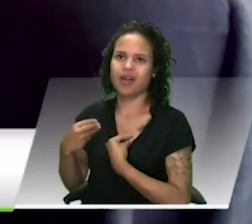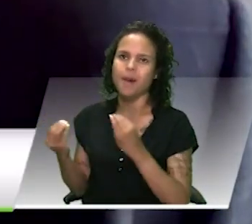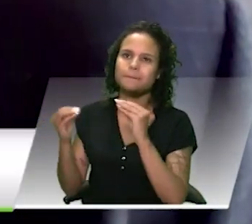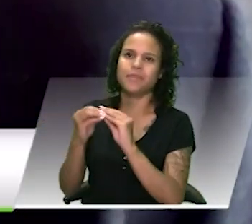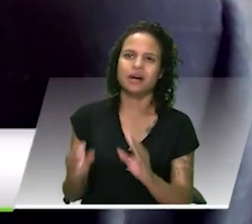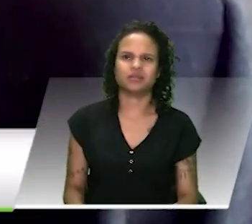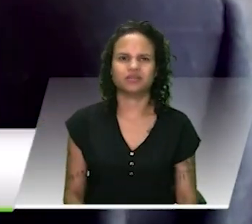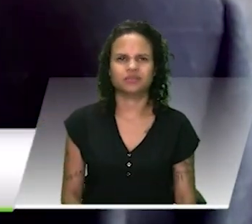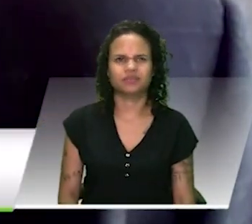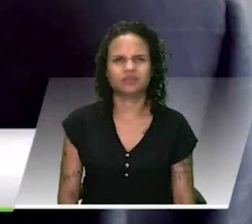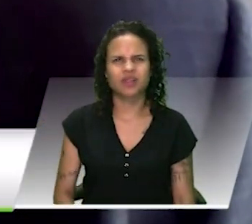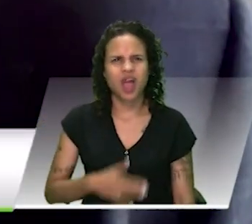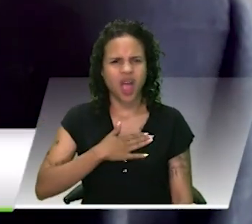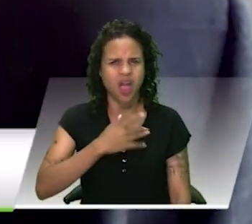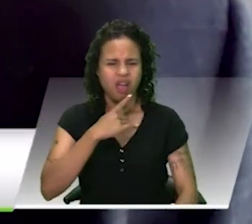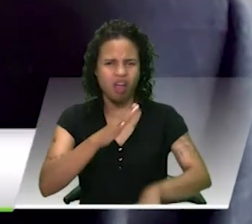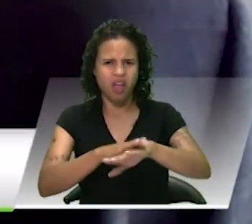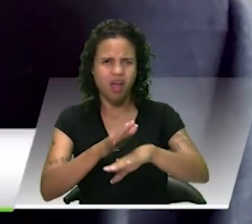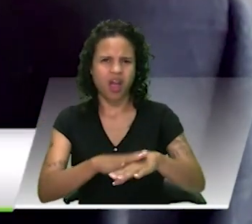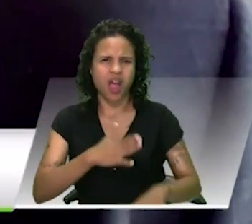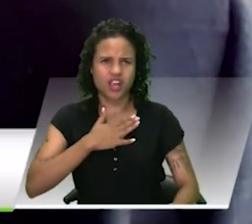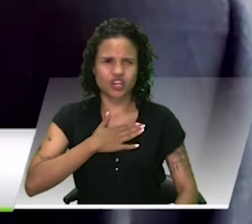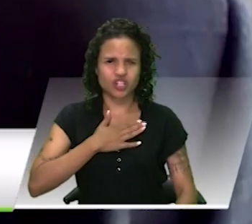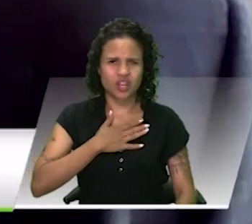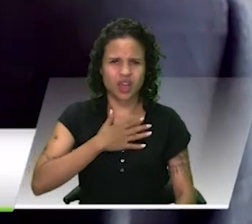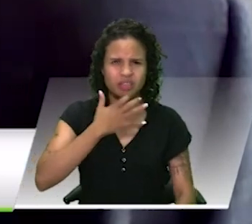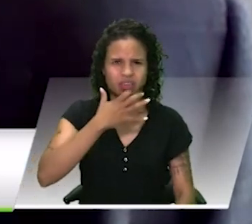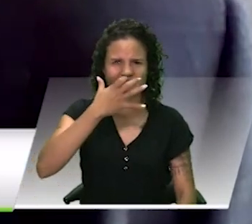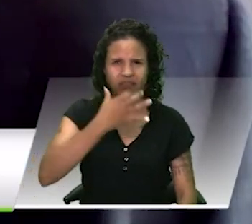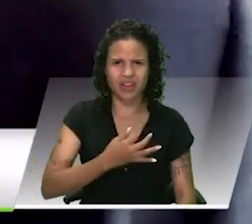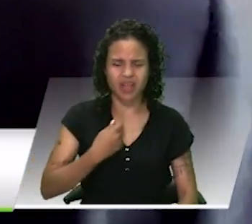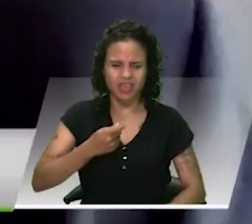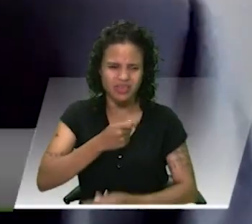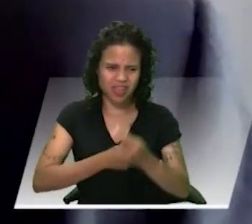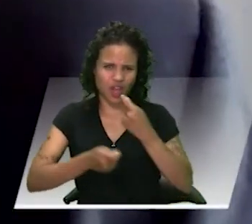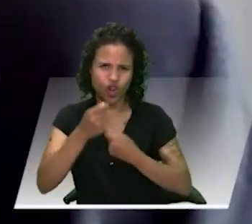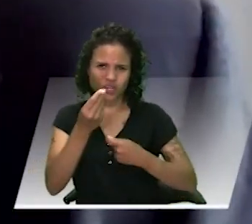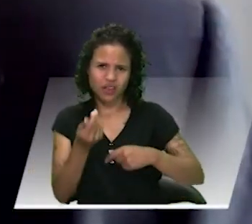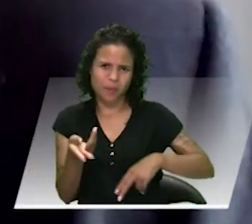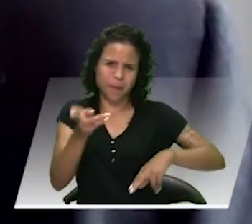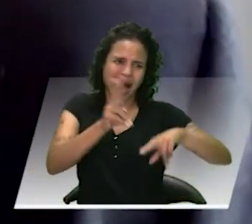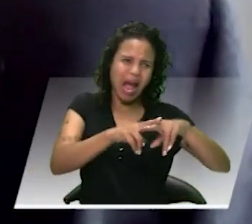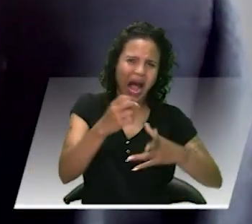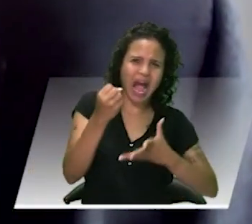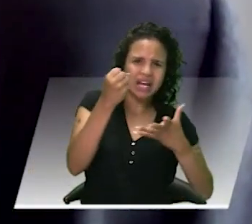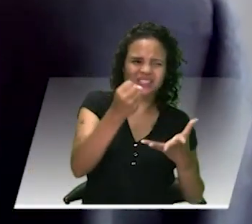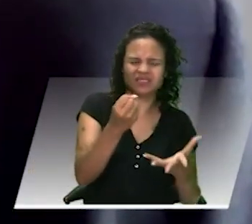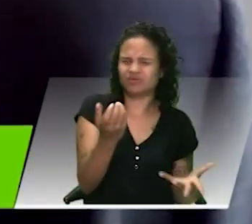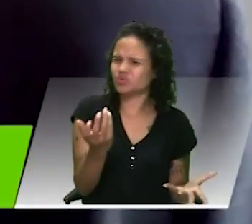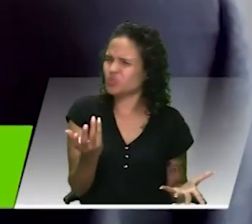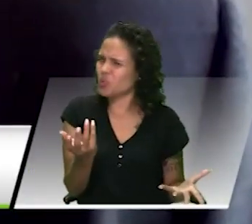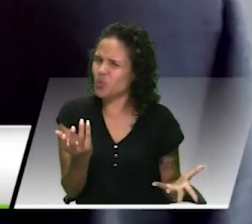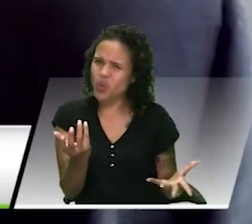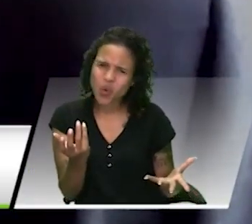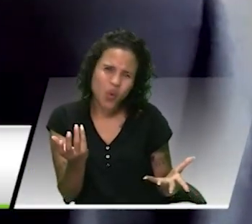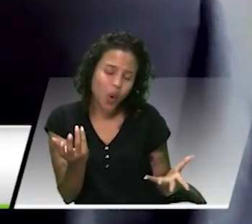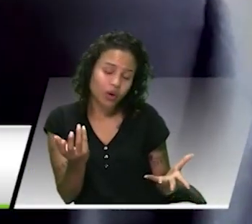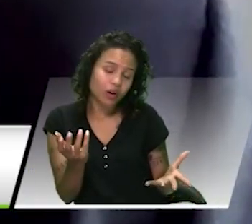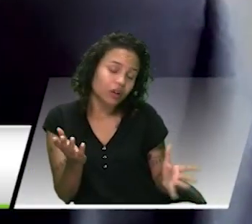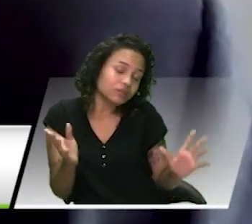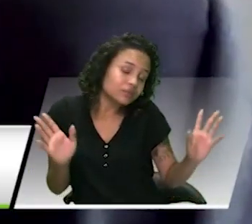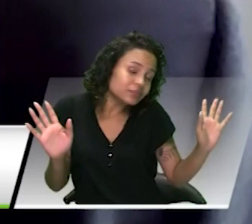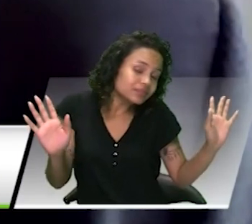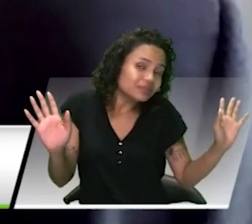voy a meter plata al negocio es algo que no tiene mucho sentido, a menos de que sea sencillamente